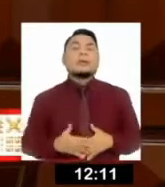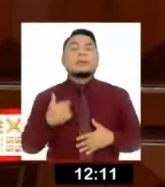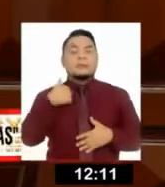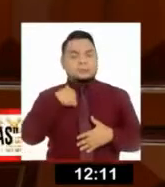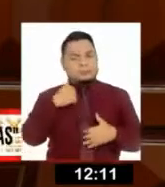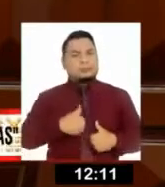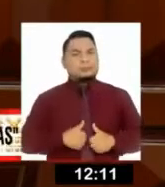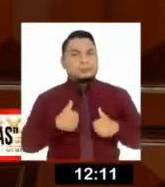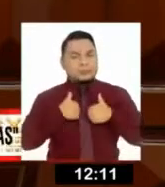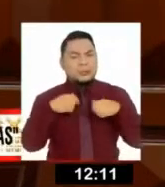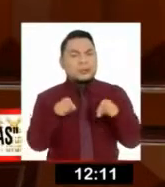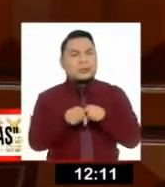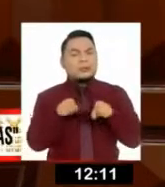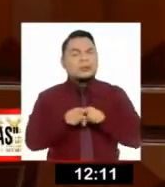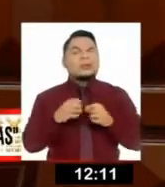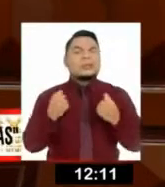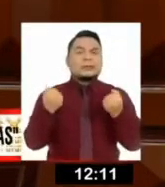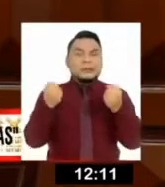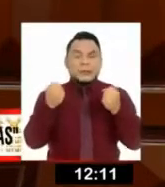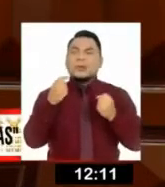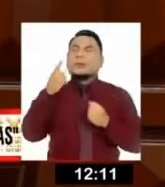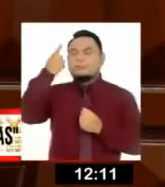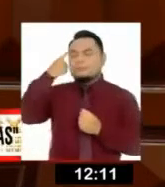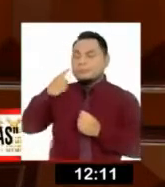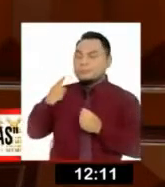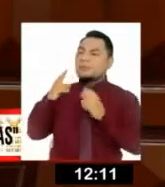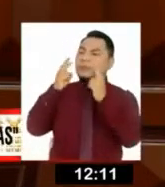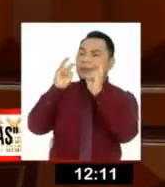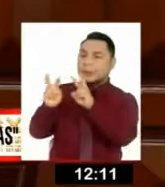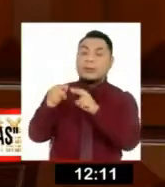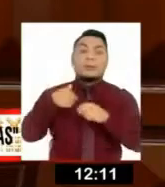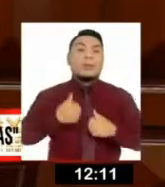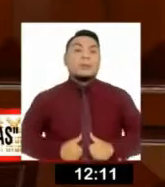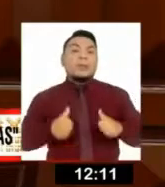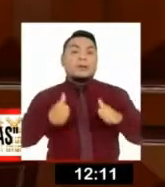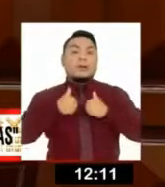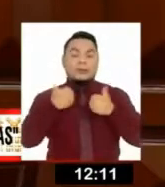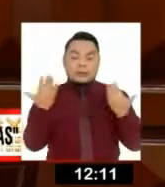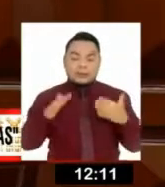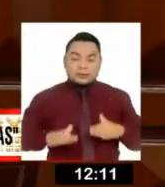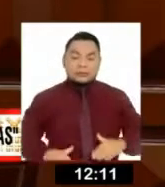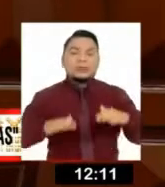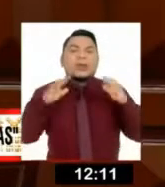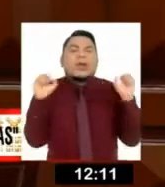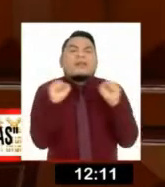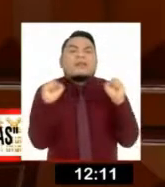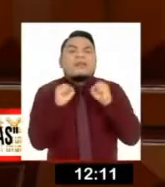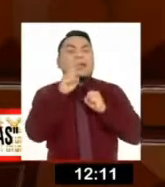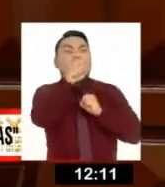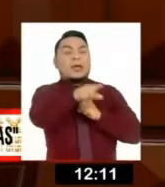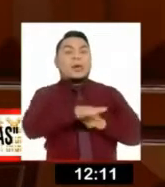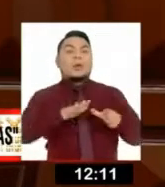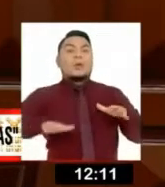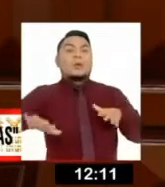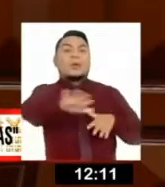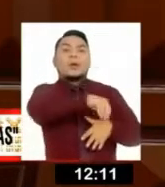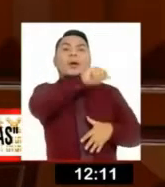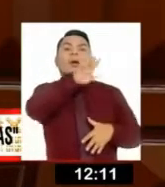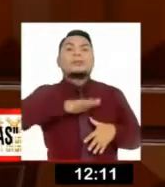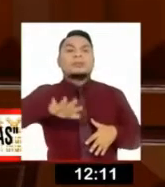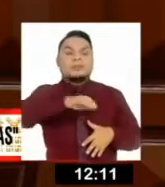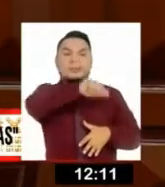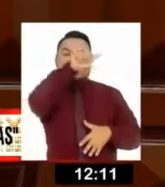lo vi resistir. Que mi vida se hizo en el frío de las madrugadas en el campo, y que